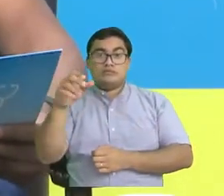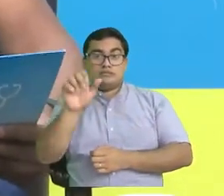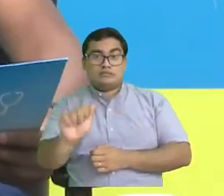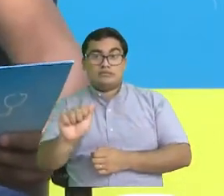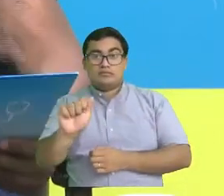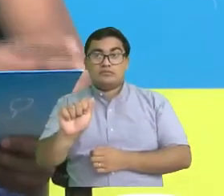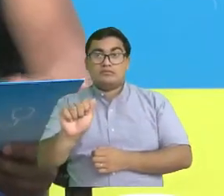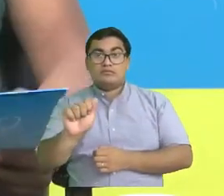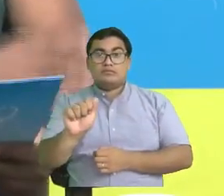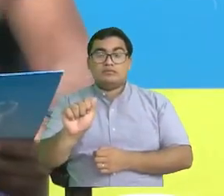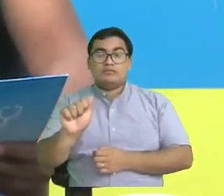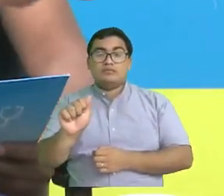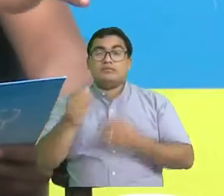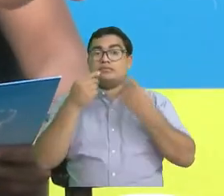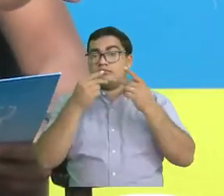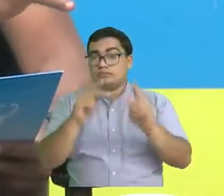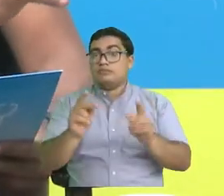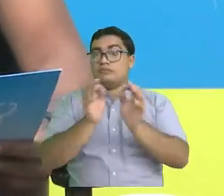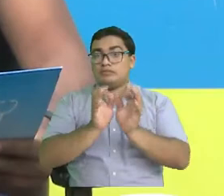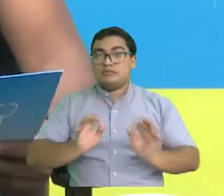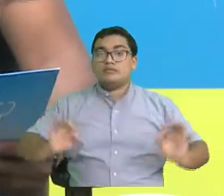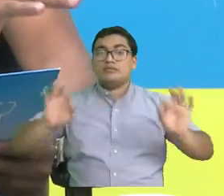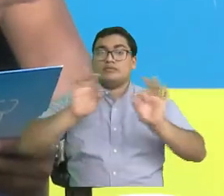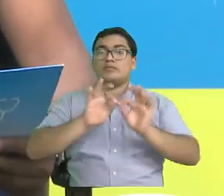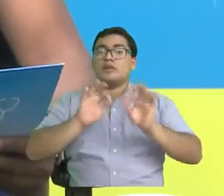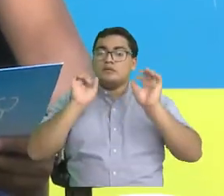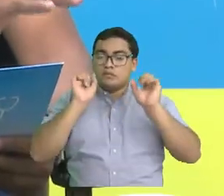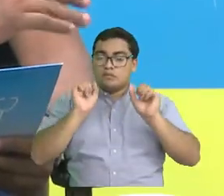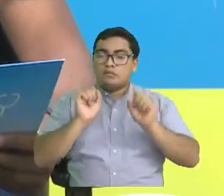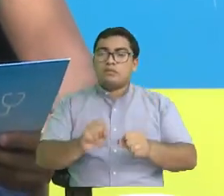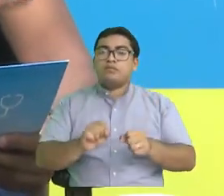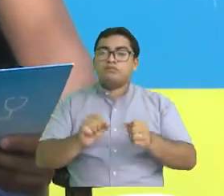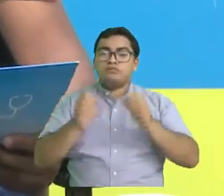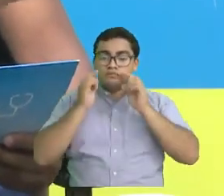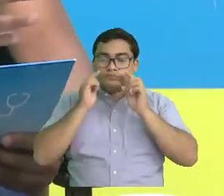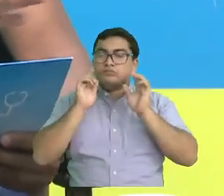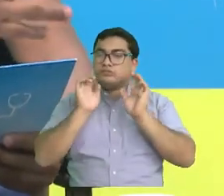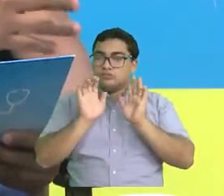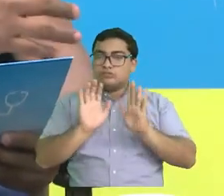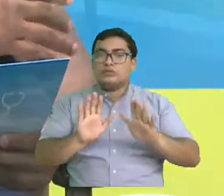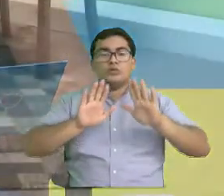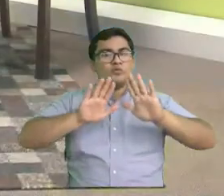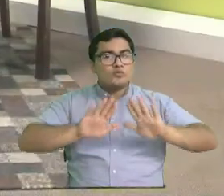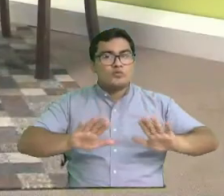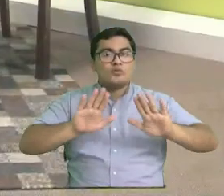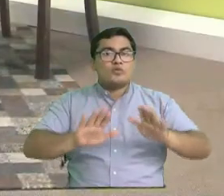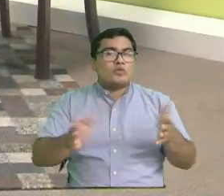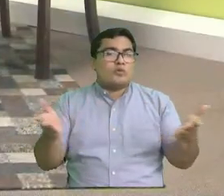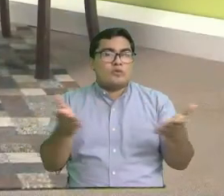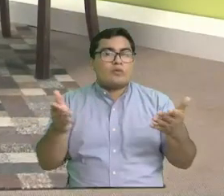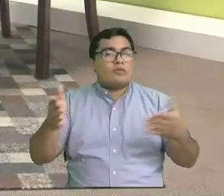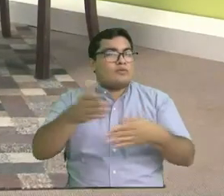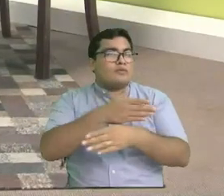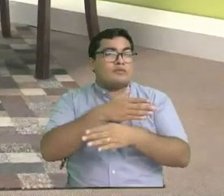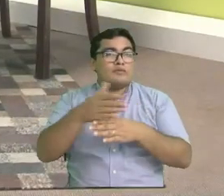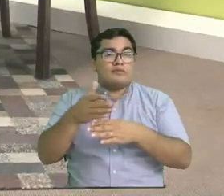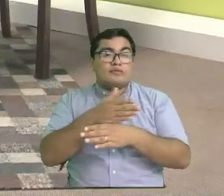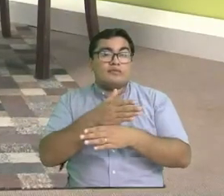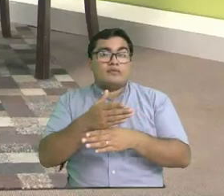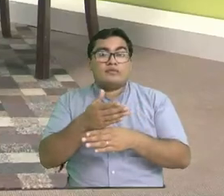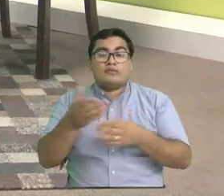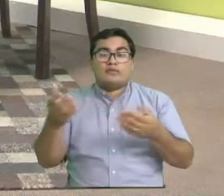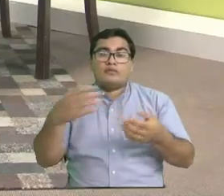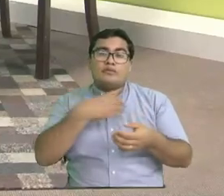pues en el desarrollo, pero que se puede disminuir. No sé si serían los síntomas o los signos o la